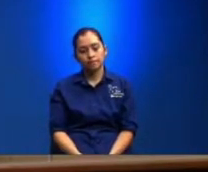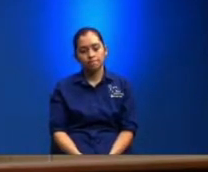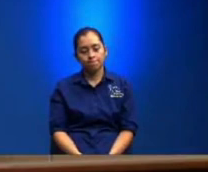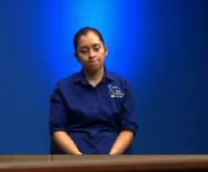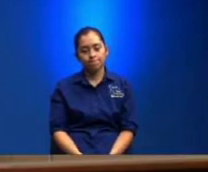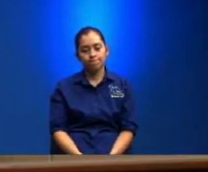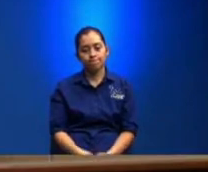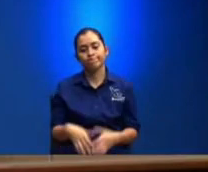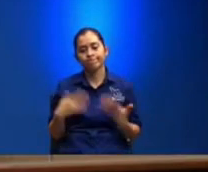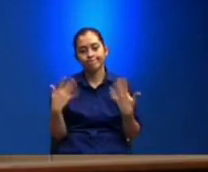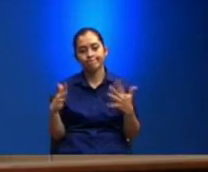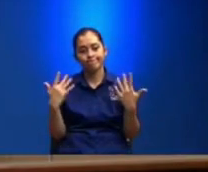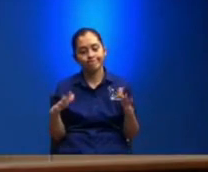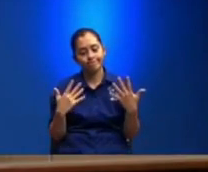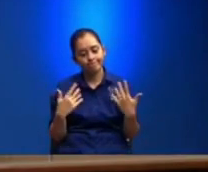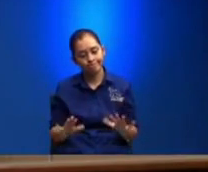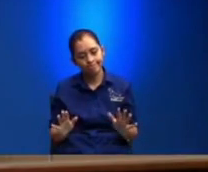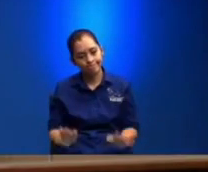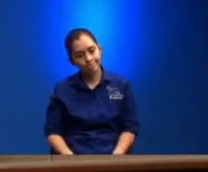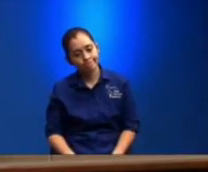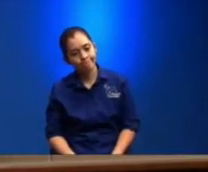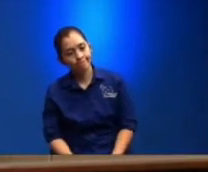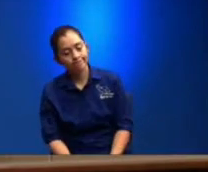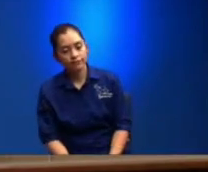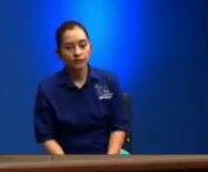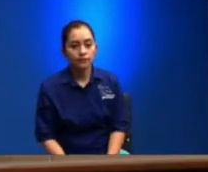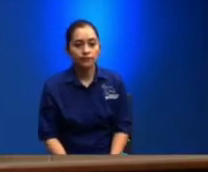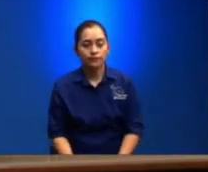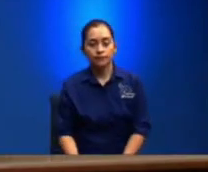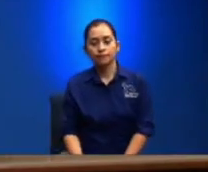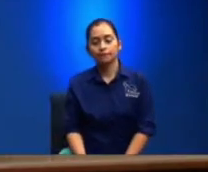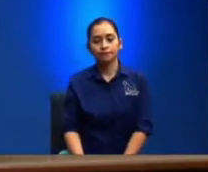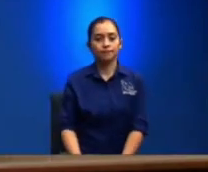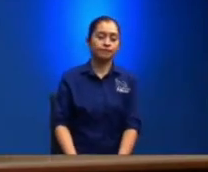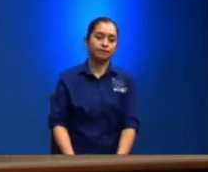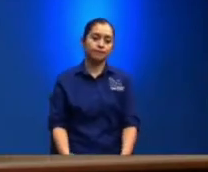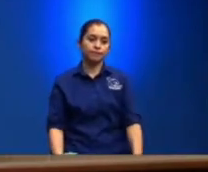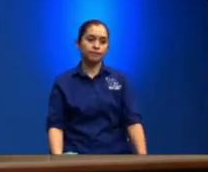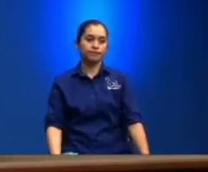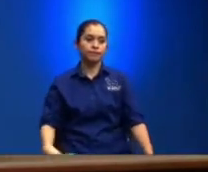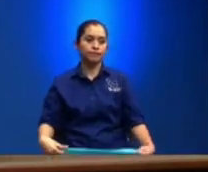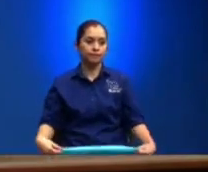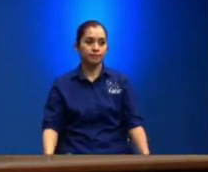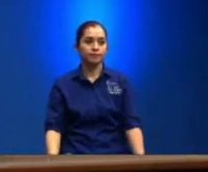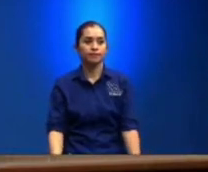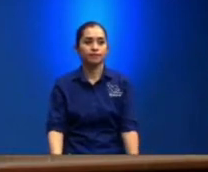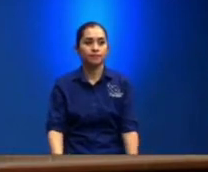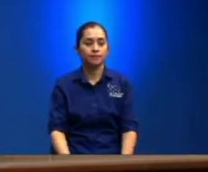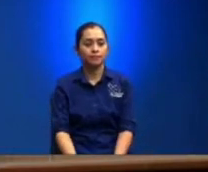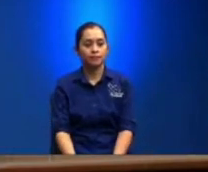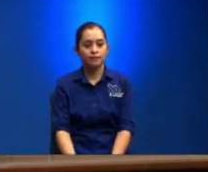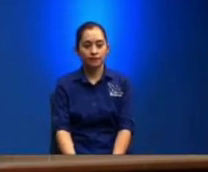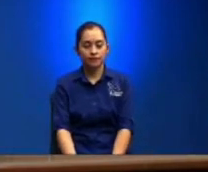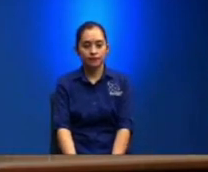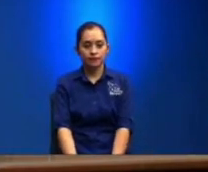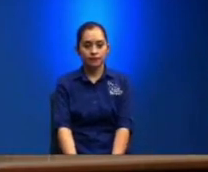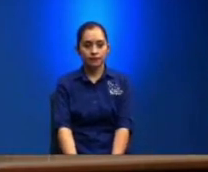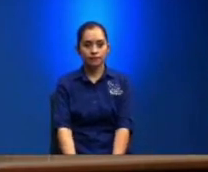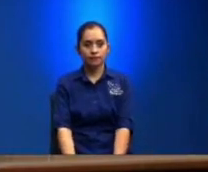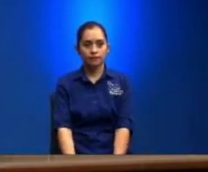no sé no no mejor no digo nada porque ahí va a despotricar en contra de ellos